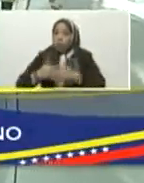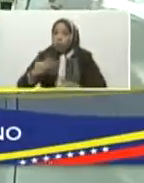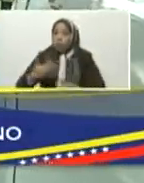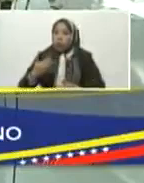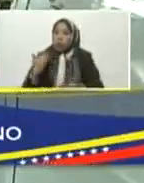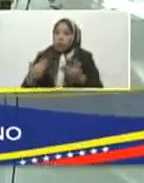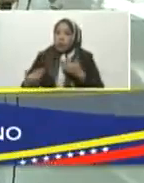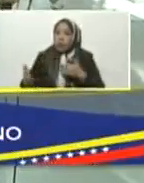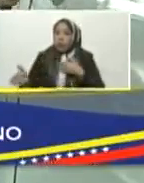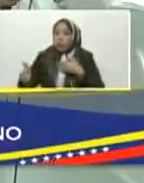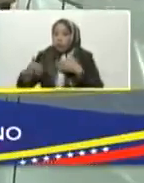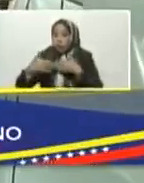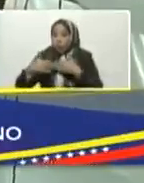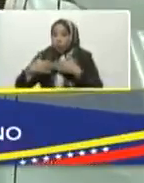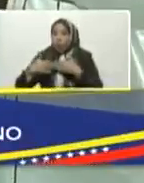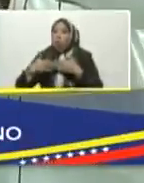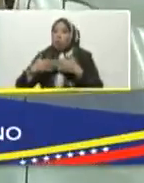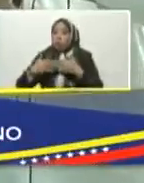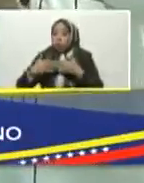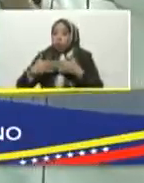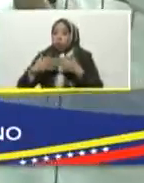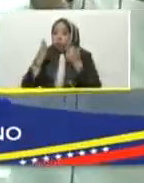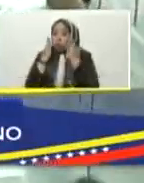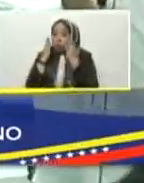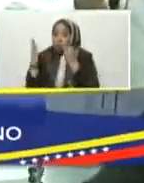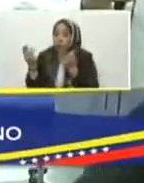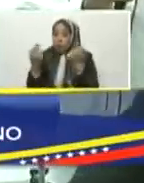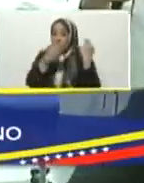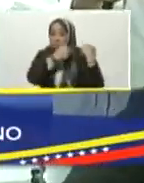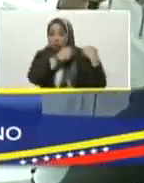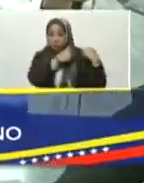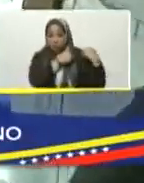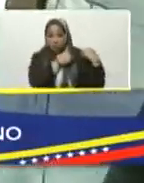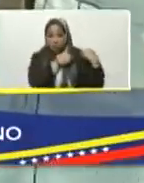que estaban cerrados y que ahorita van a poder... Doctor Freddy Gutiérrez, director